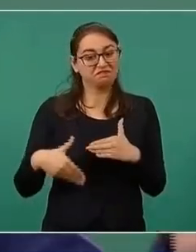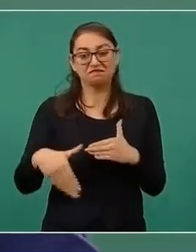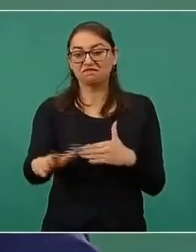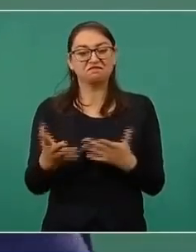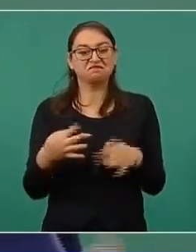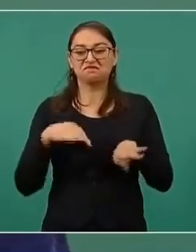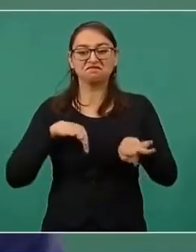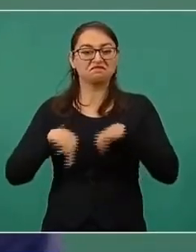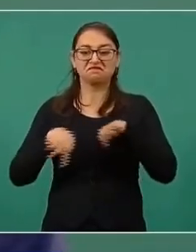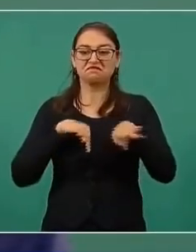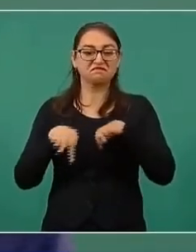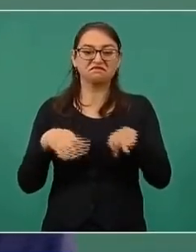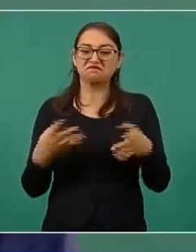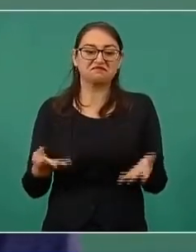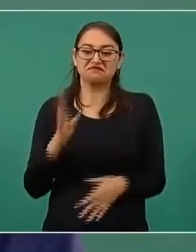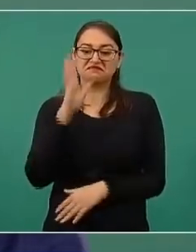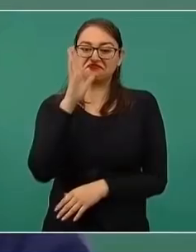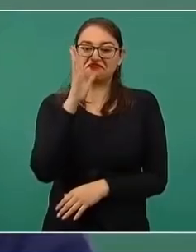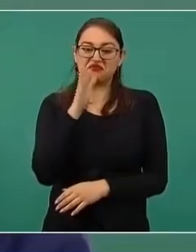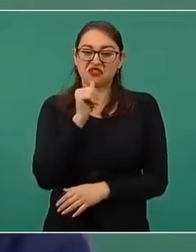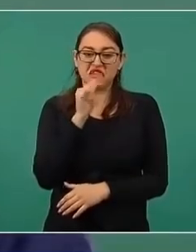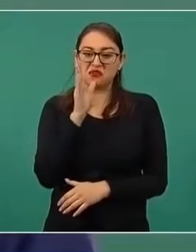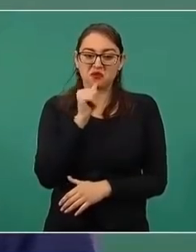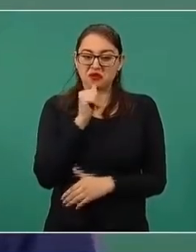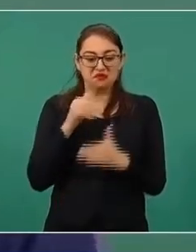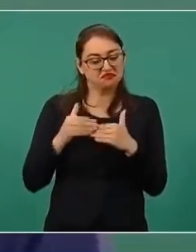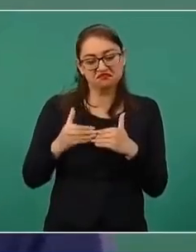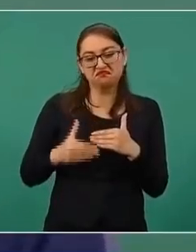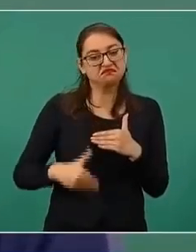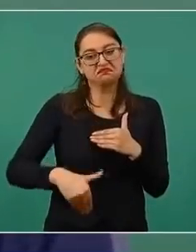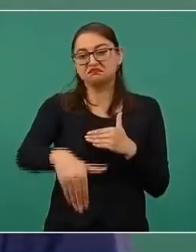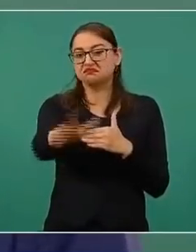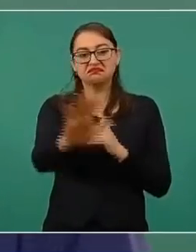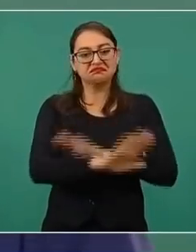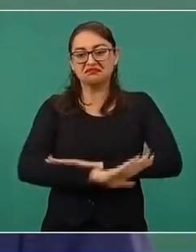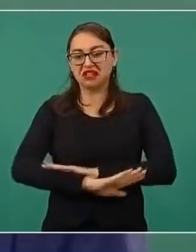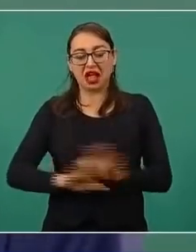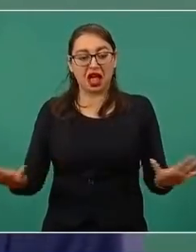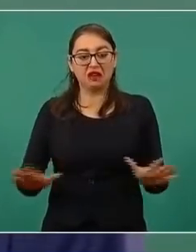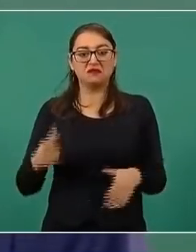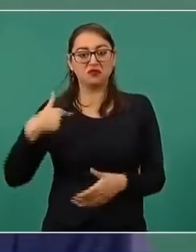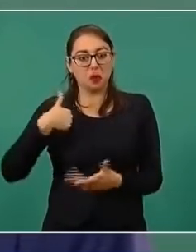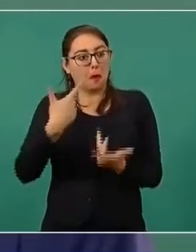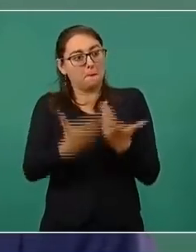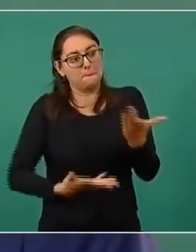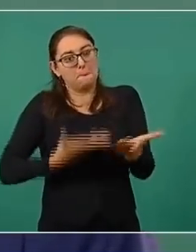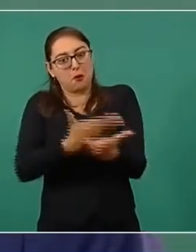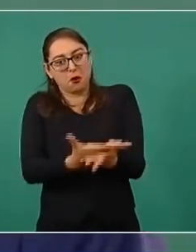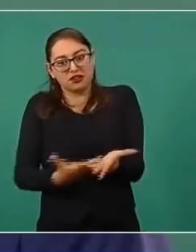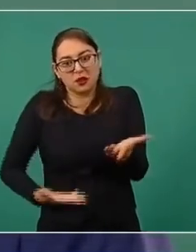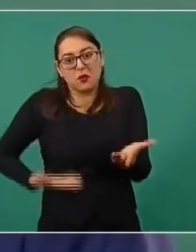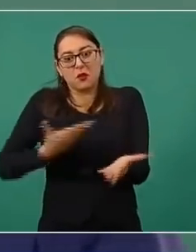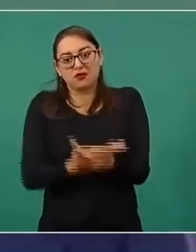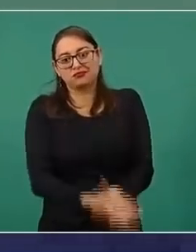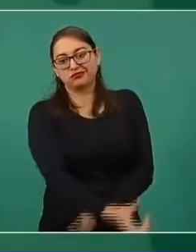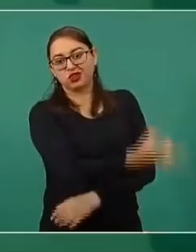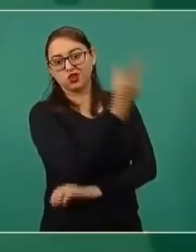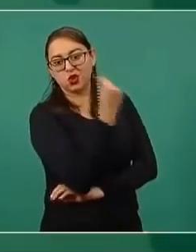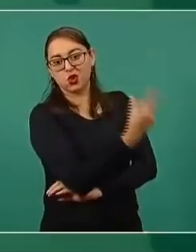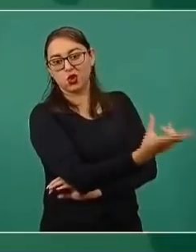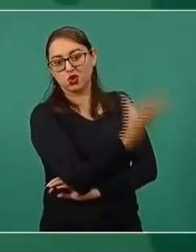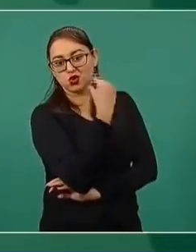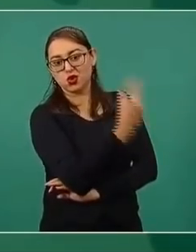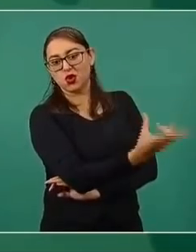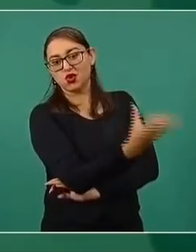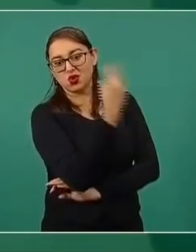cambiaba la política, porque no nos iban a autorizar los programas sociales. No estoy hablando al